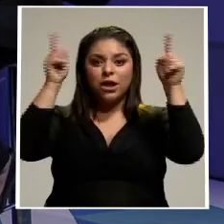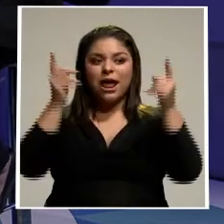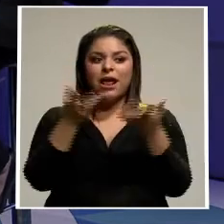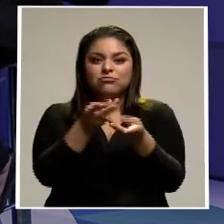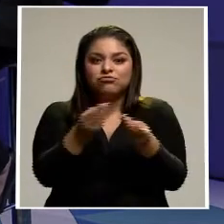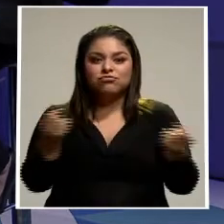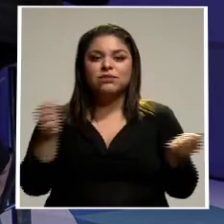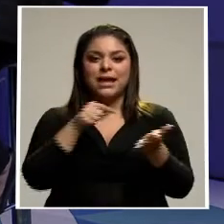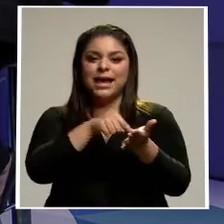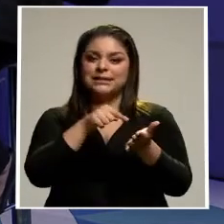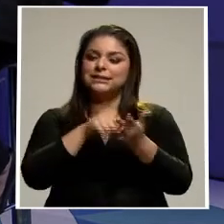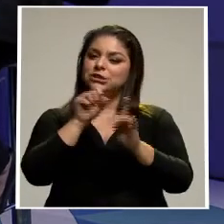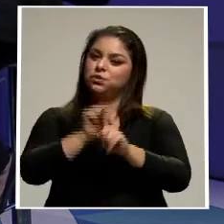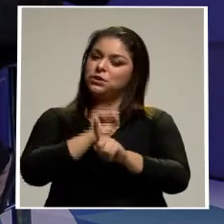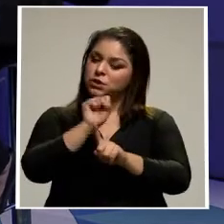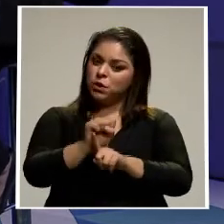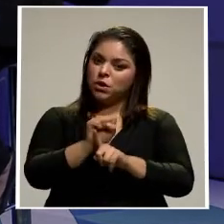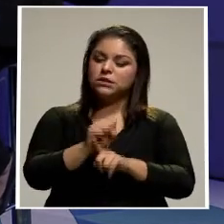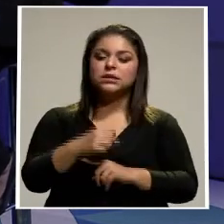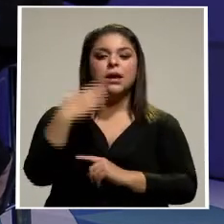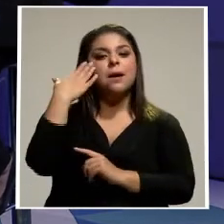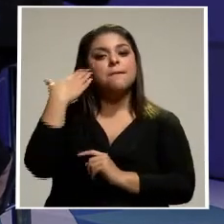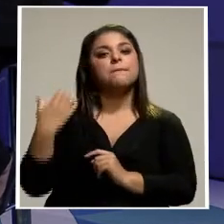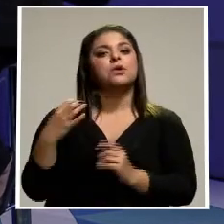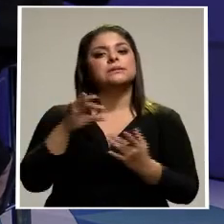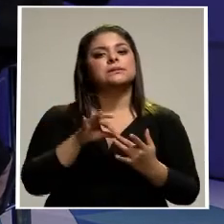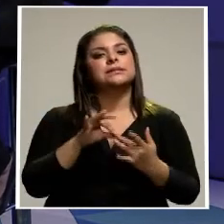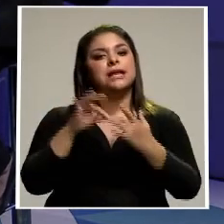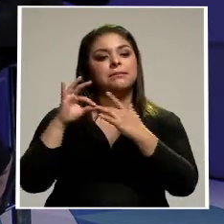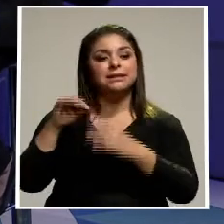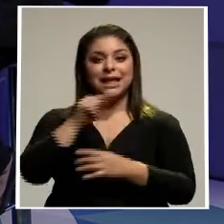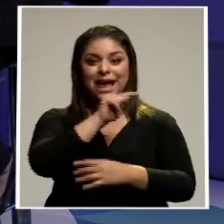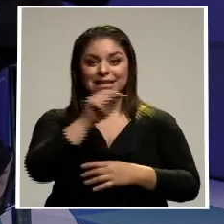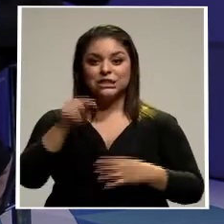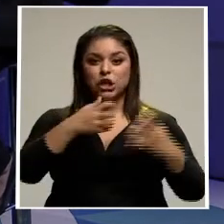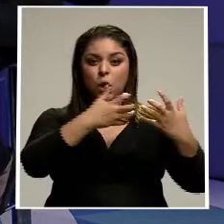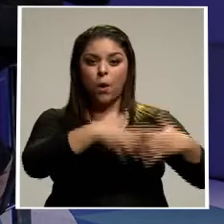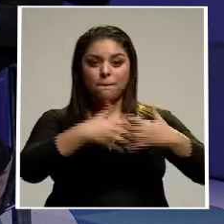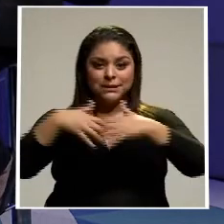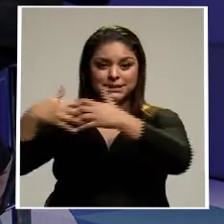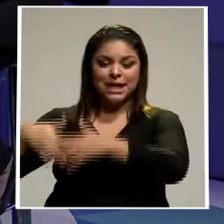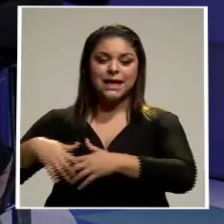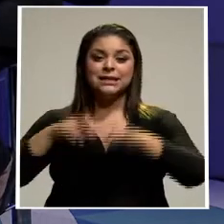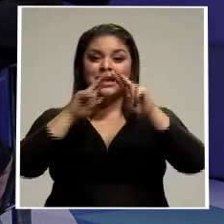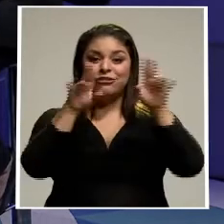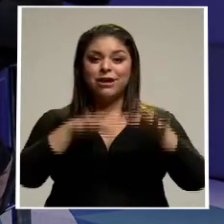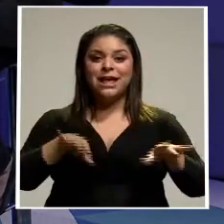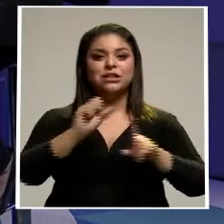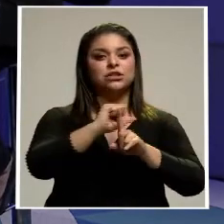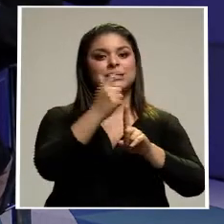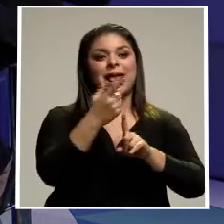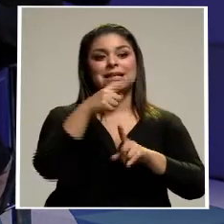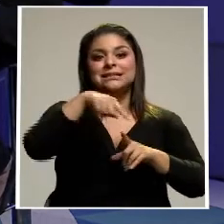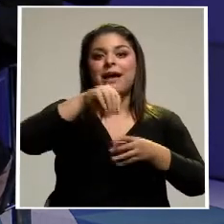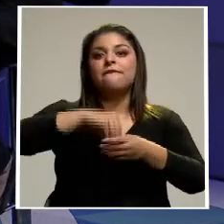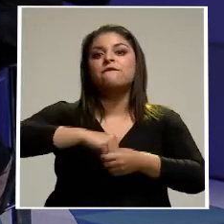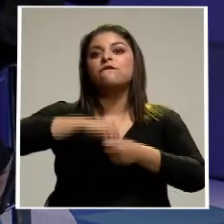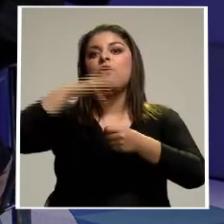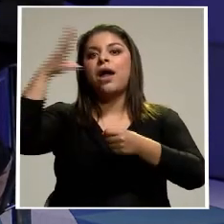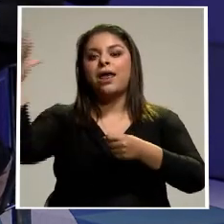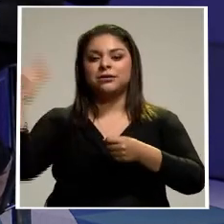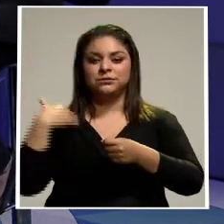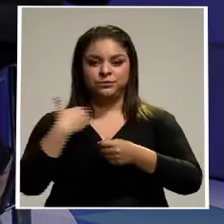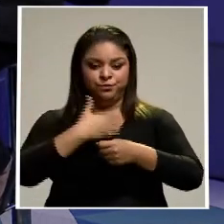situaciones, sobre todo porque estas compañías de redes sociales están fuera de los territorios